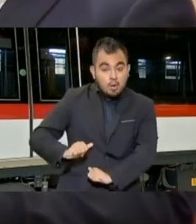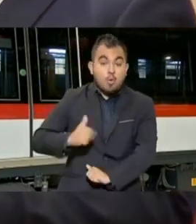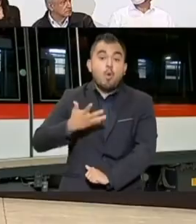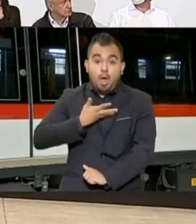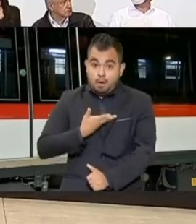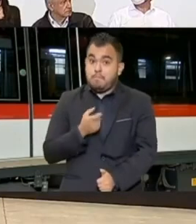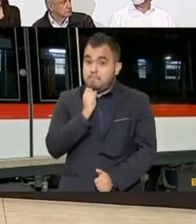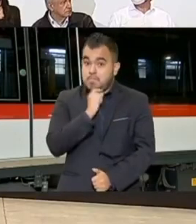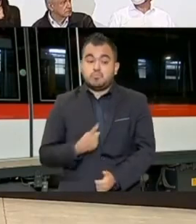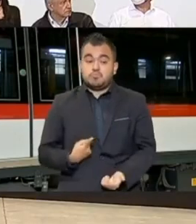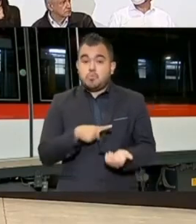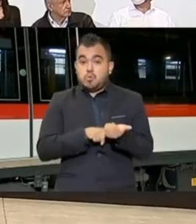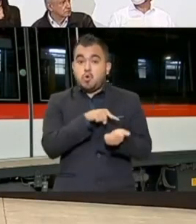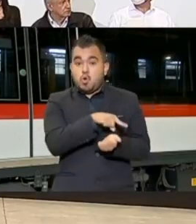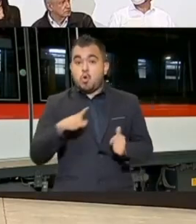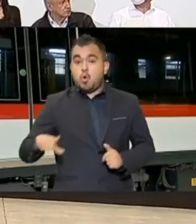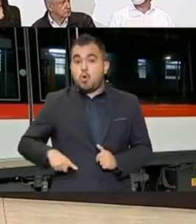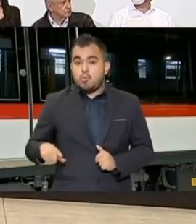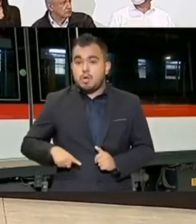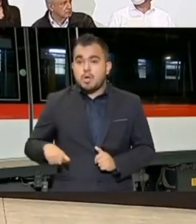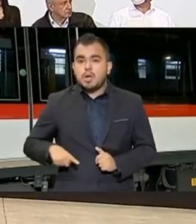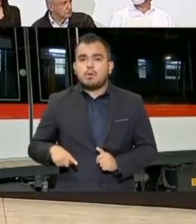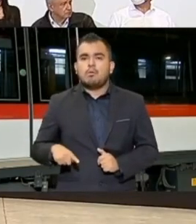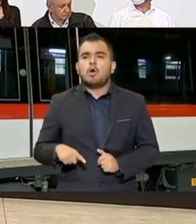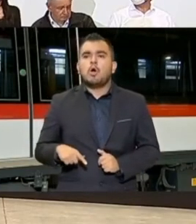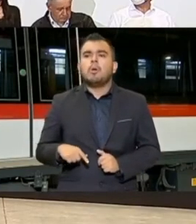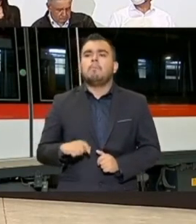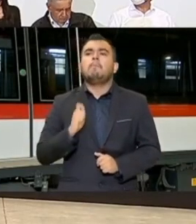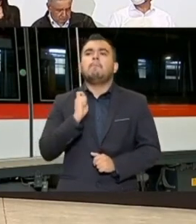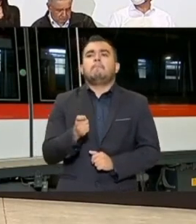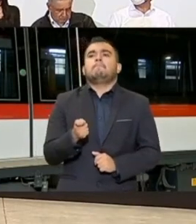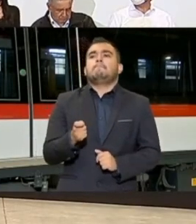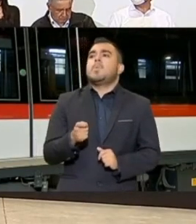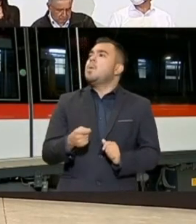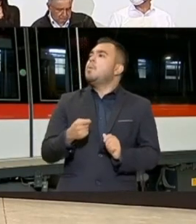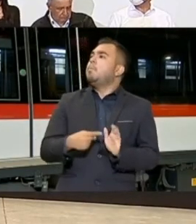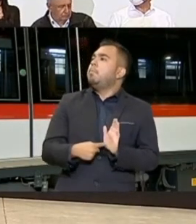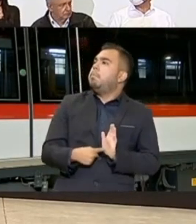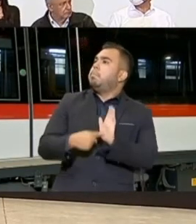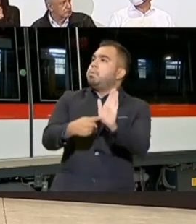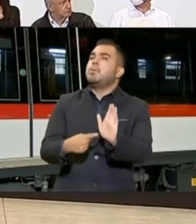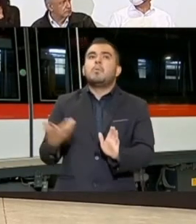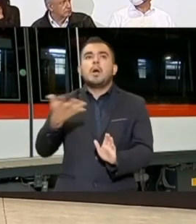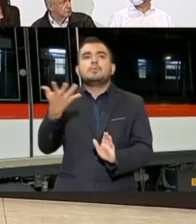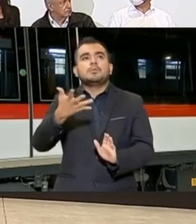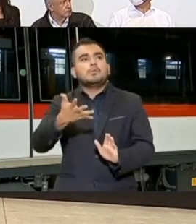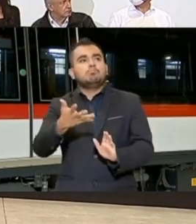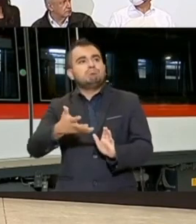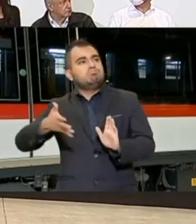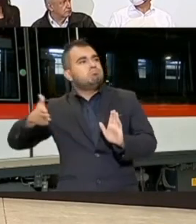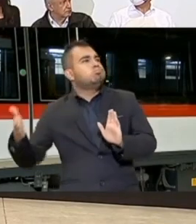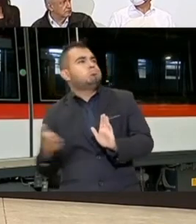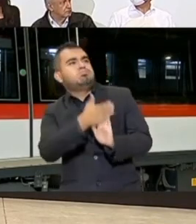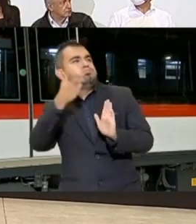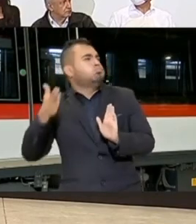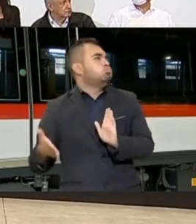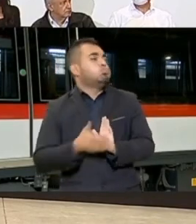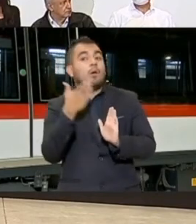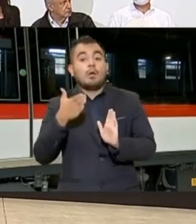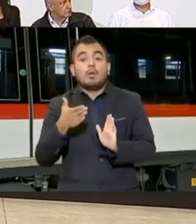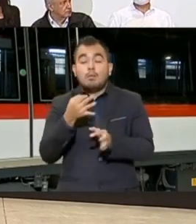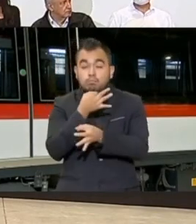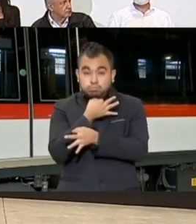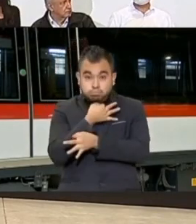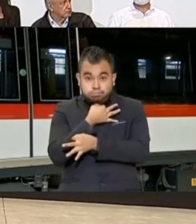gobierno. Simplemente se dijo, vamos a hacer una mega obra. Y cuando se hizo el anuncio,